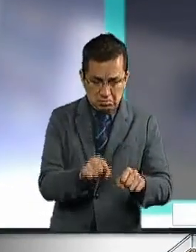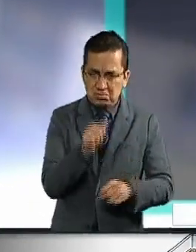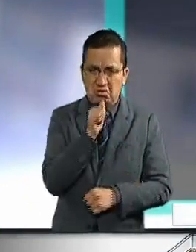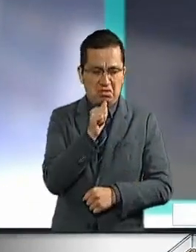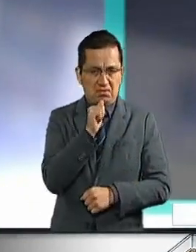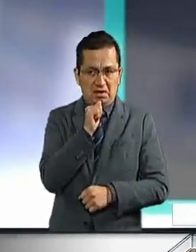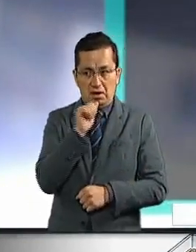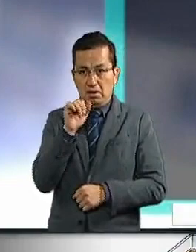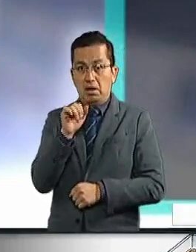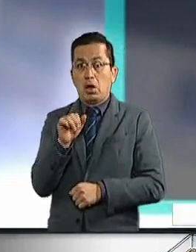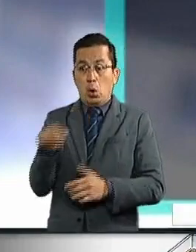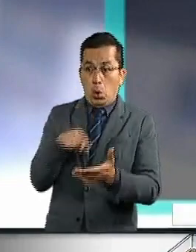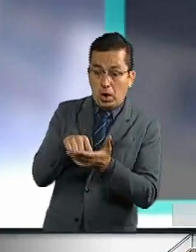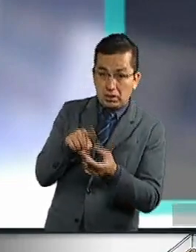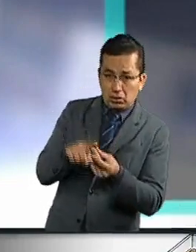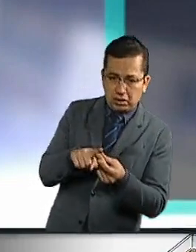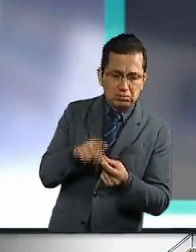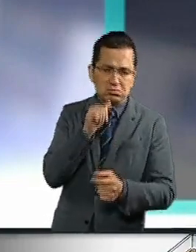cuando sepamos se lo informamos